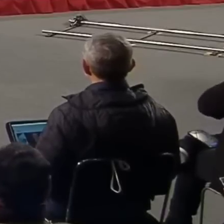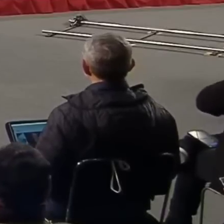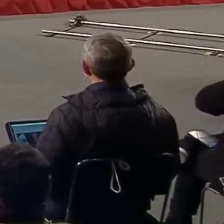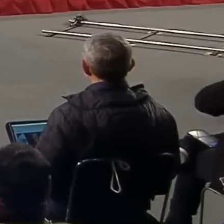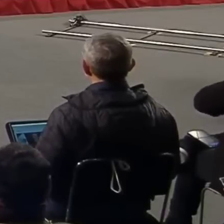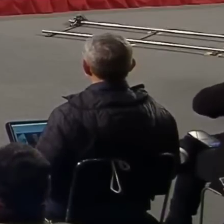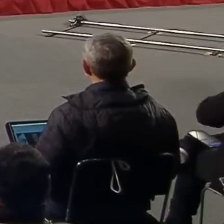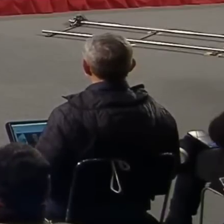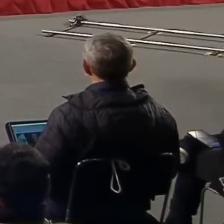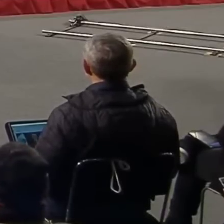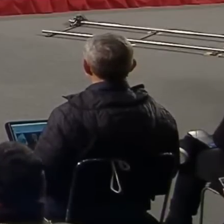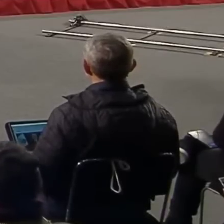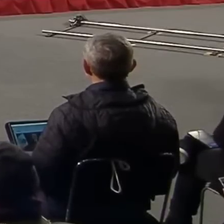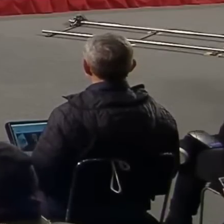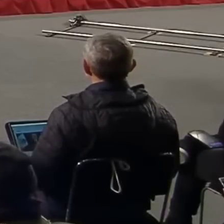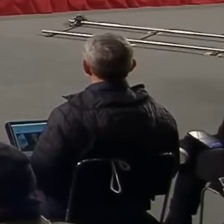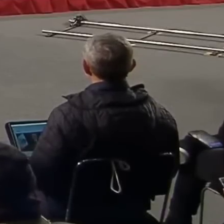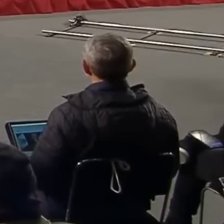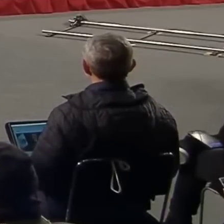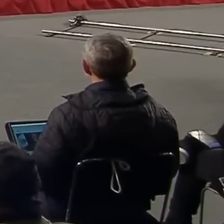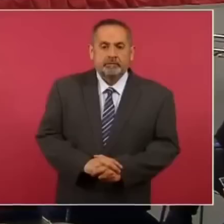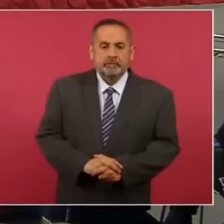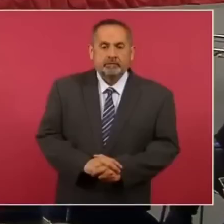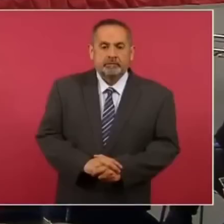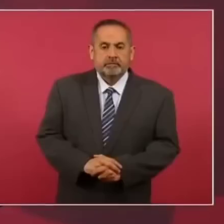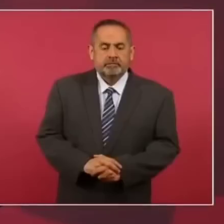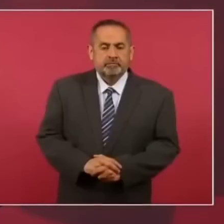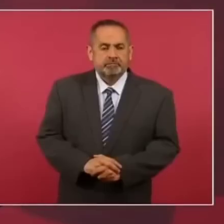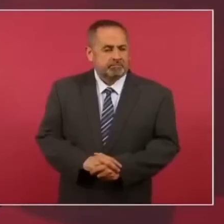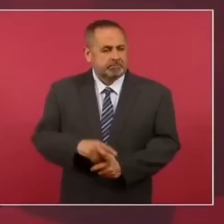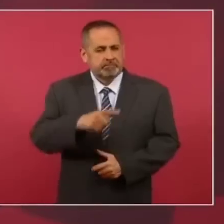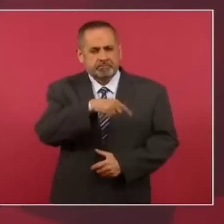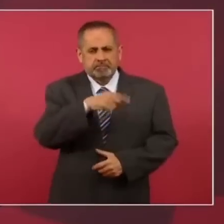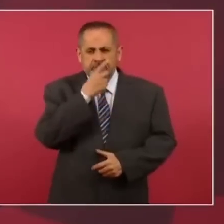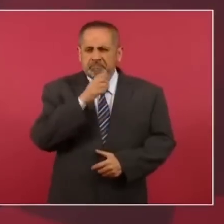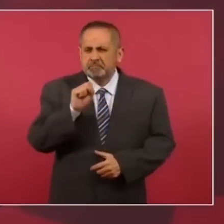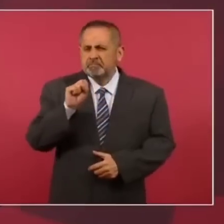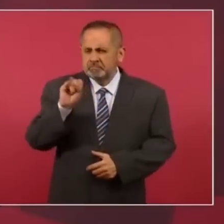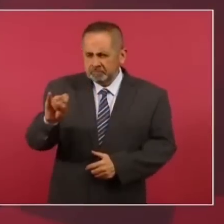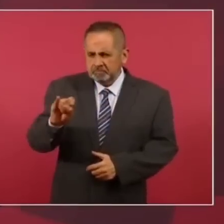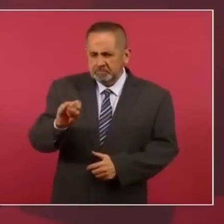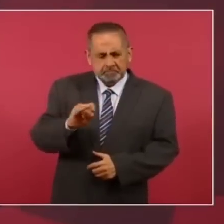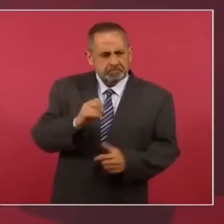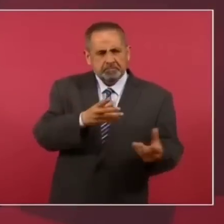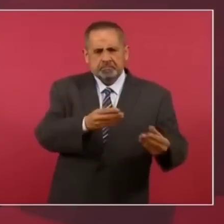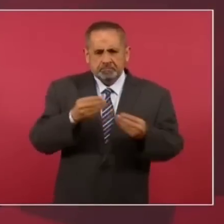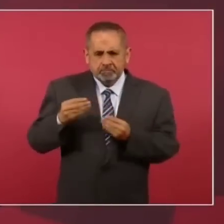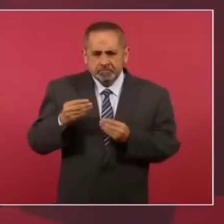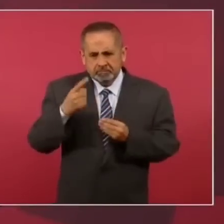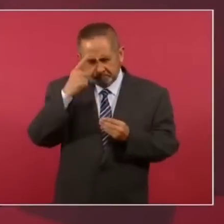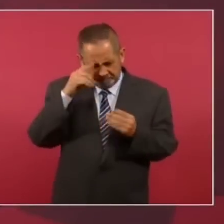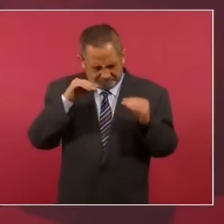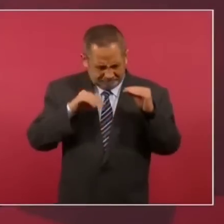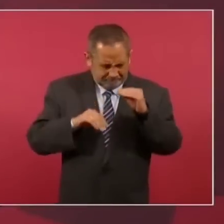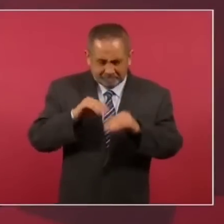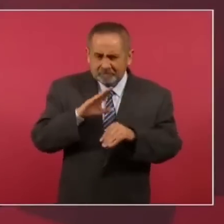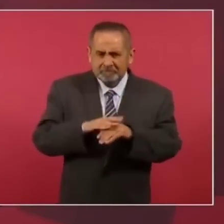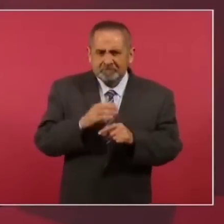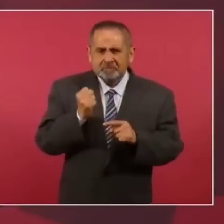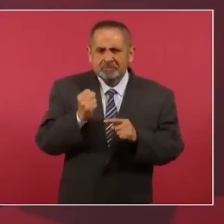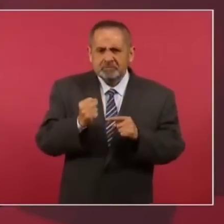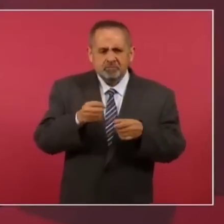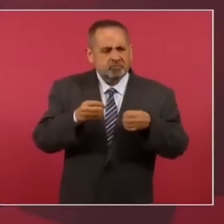sala y dijeron sí, hay que traerlo, pero para endurecer aún más